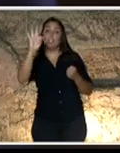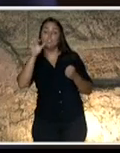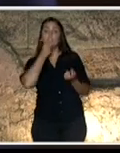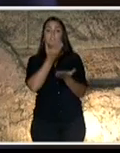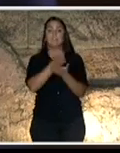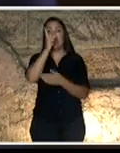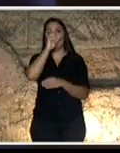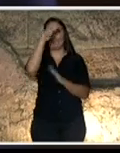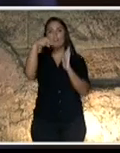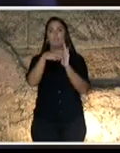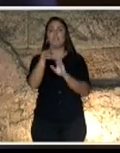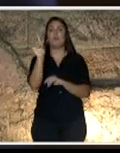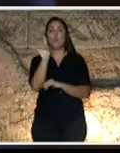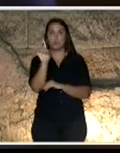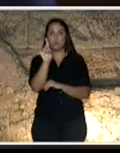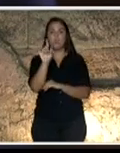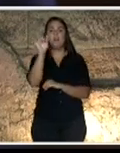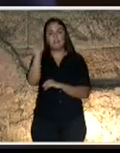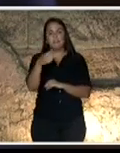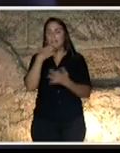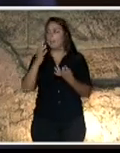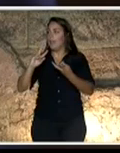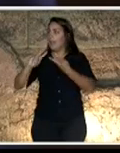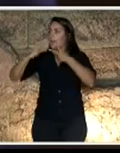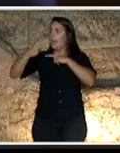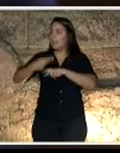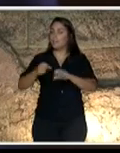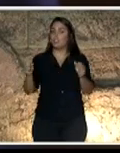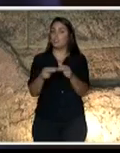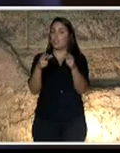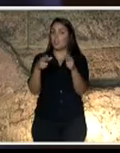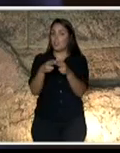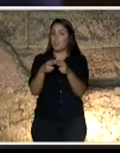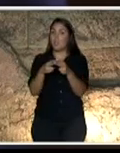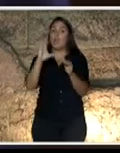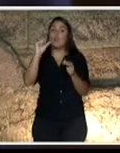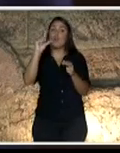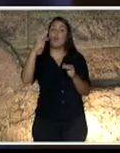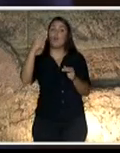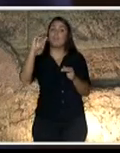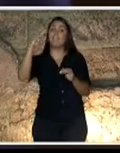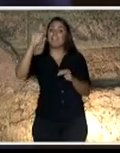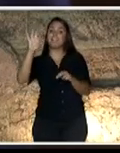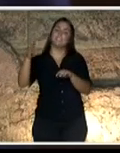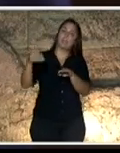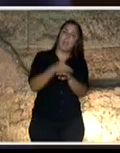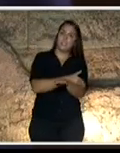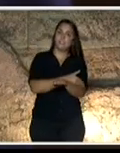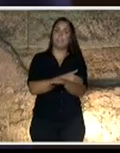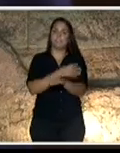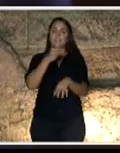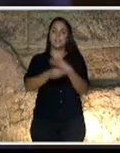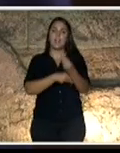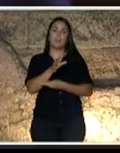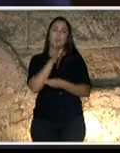año 2001, la herencia de las sociedades precolombinas se conservó gracias